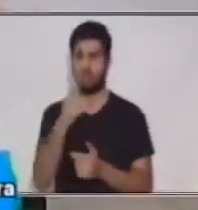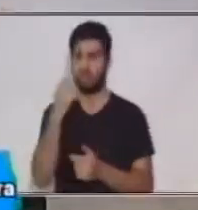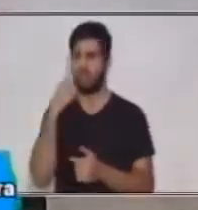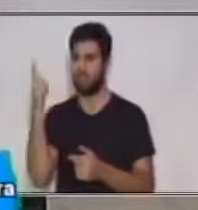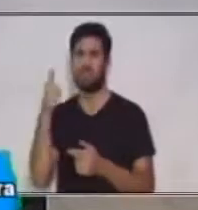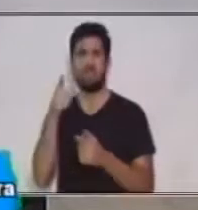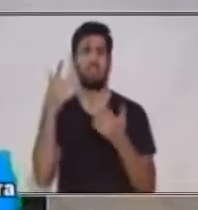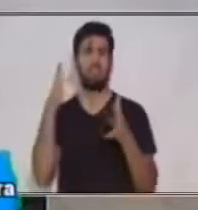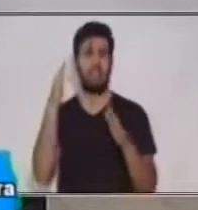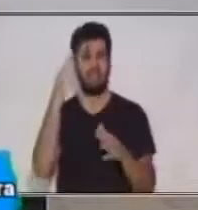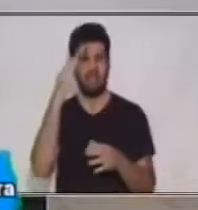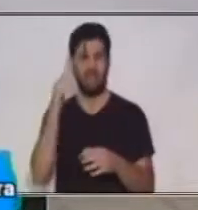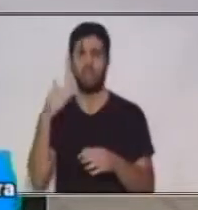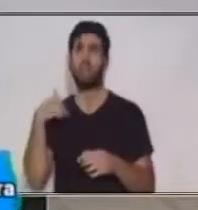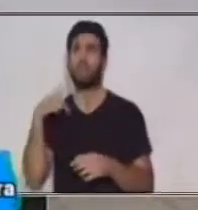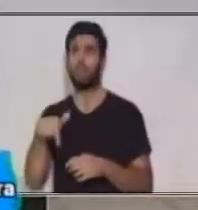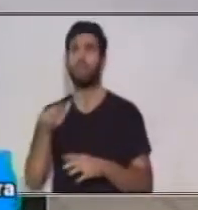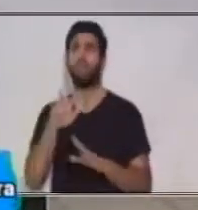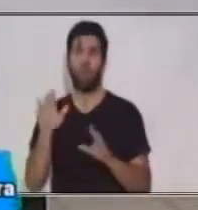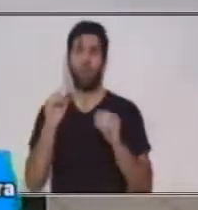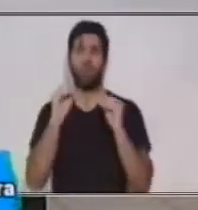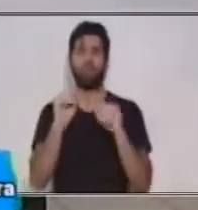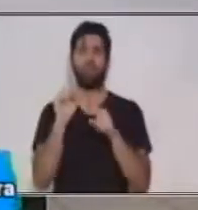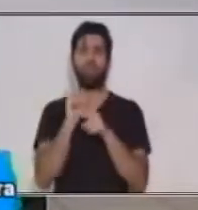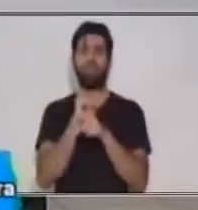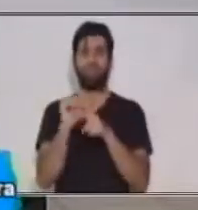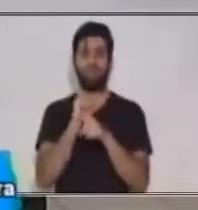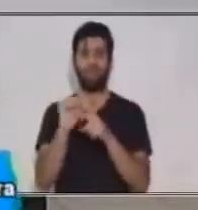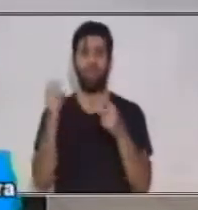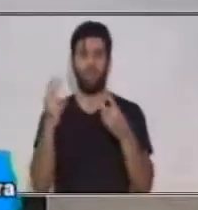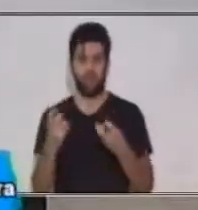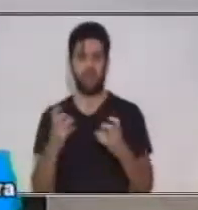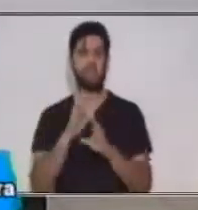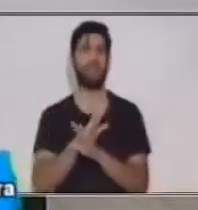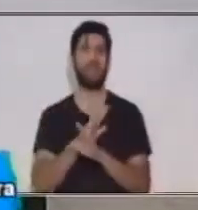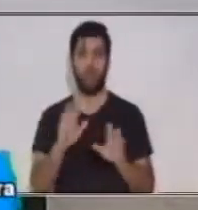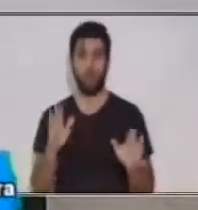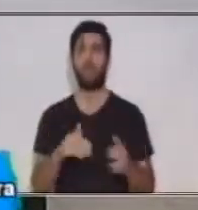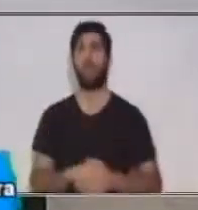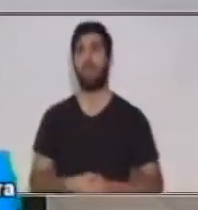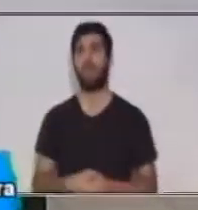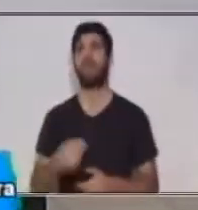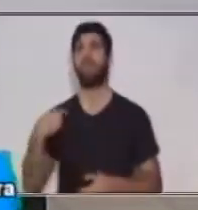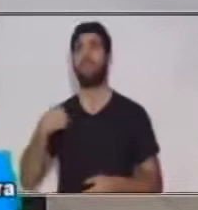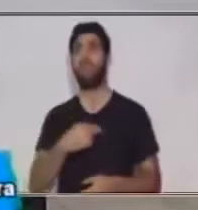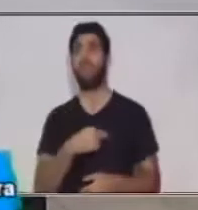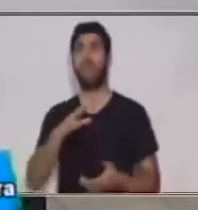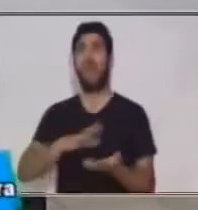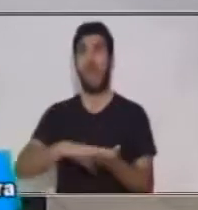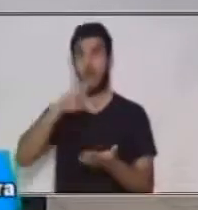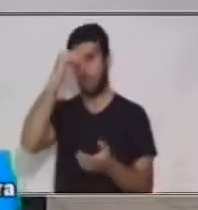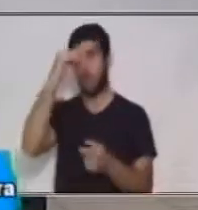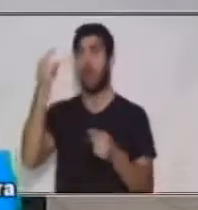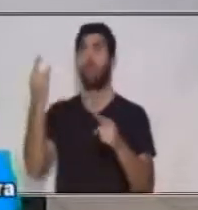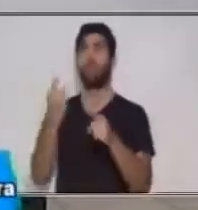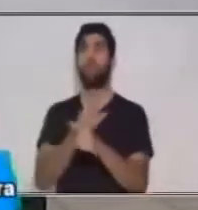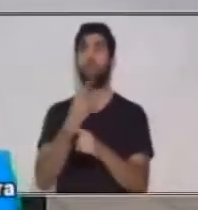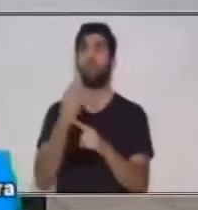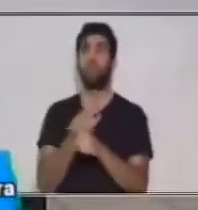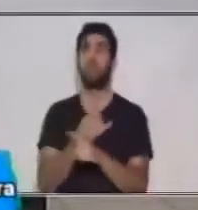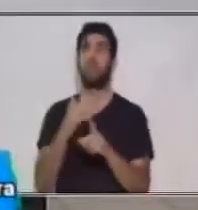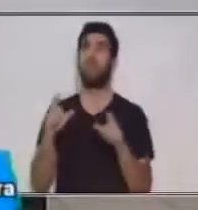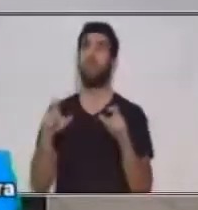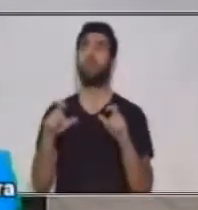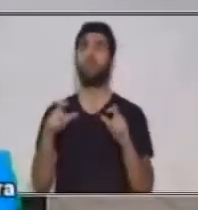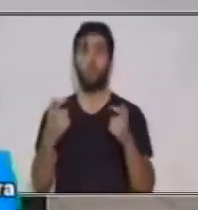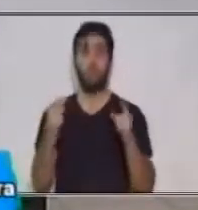lo sabes, tú eres bueno para esto, muy bien. Dice que vamos a aprender a utilizar cómo